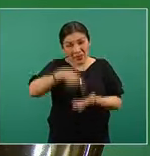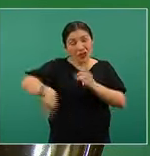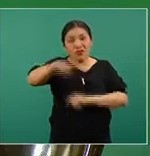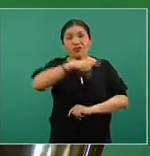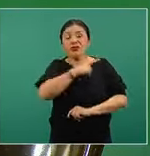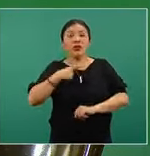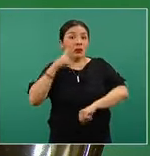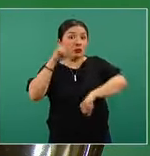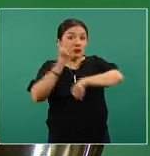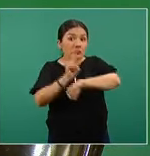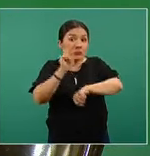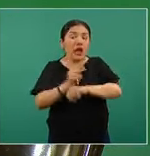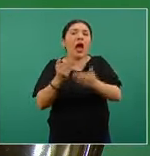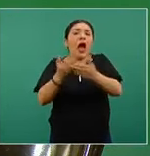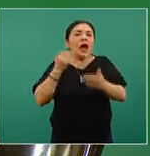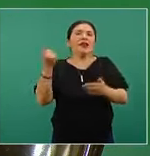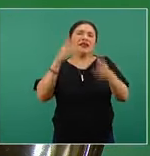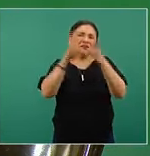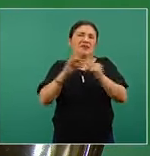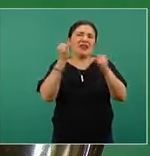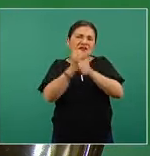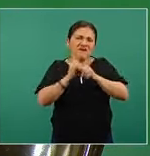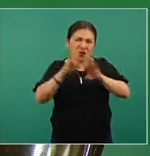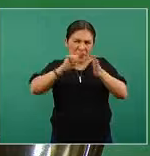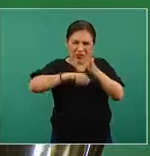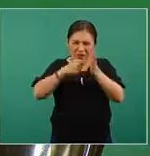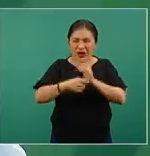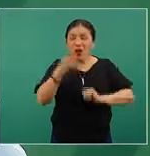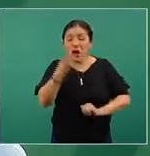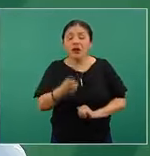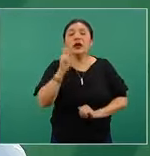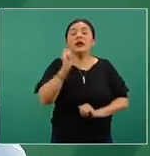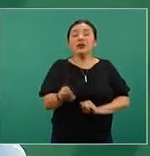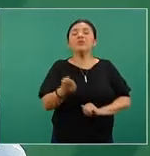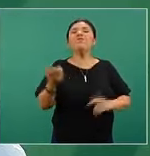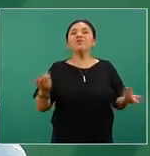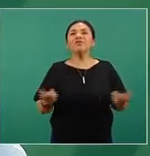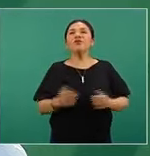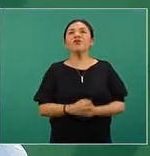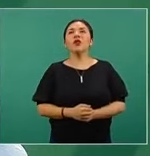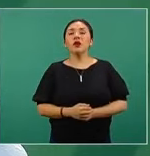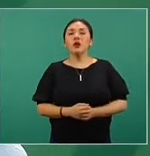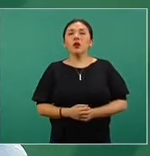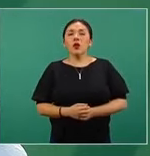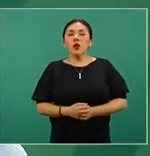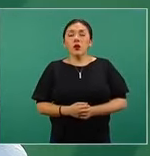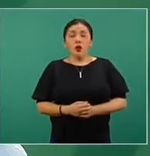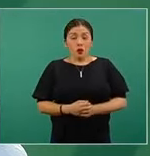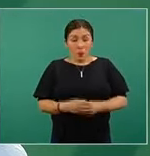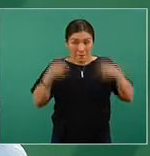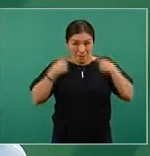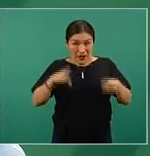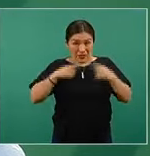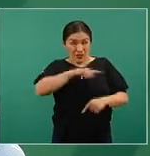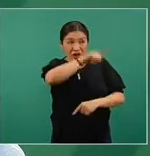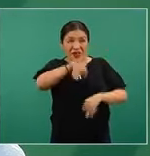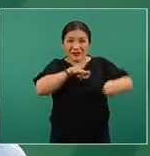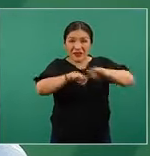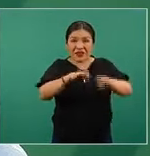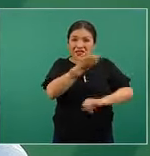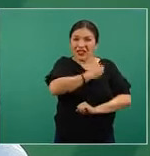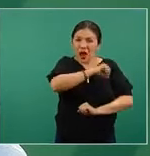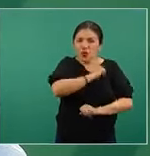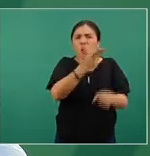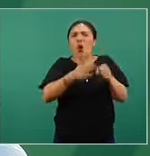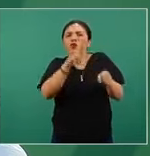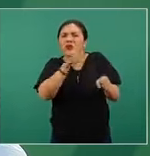resaltar antes de hacer mención a el informe técnico justo es en como también nuestros trabajadores de la salud en las unidades